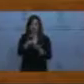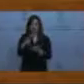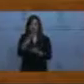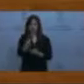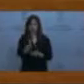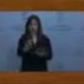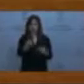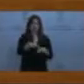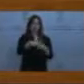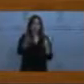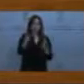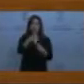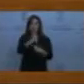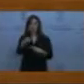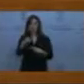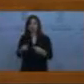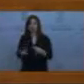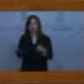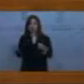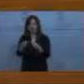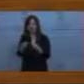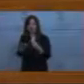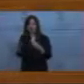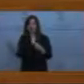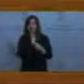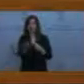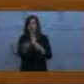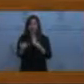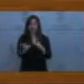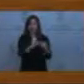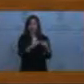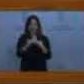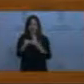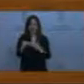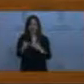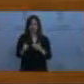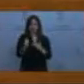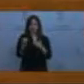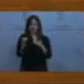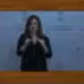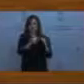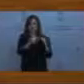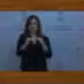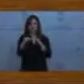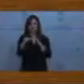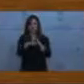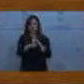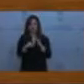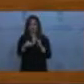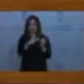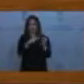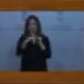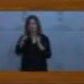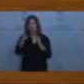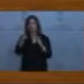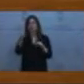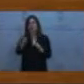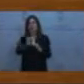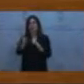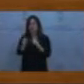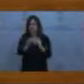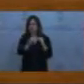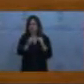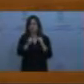públicos, privados y concertados, que han de tratarse en igualdad de condiciones, que hay que tratarse en igualdad de inversión y que luego sean las